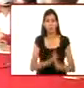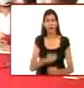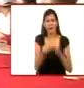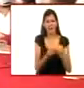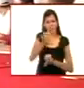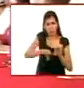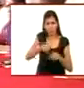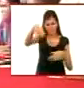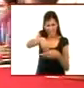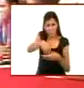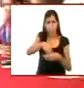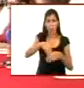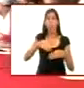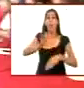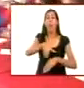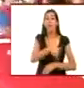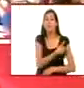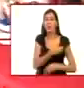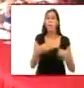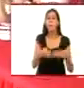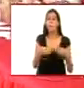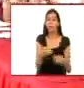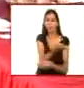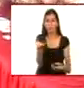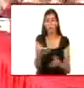auditoría interna de la universidad pública